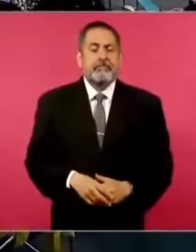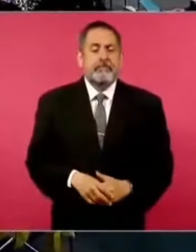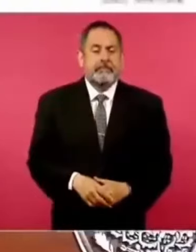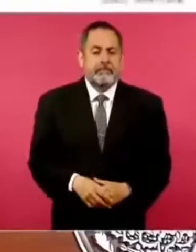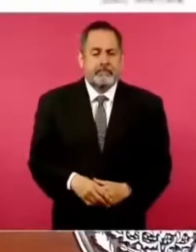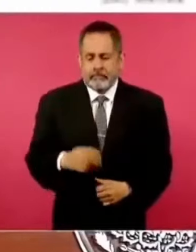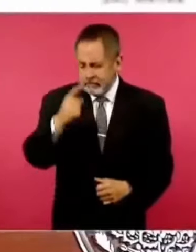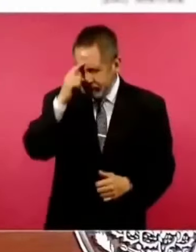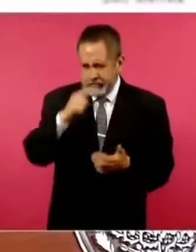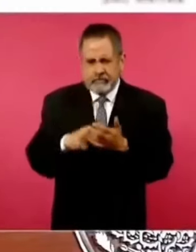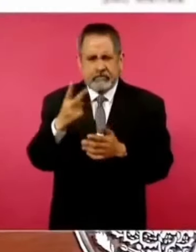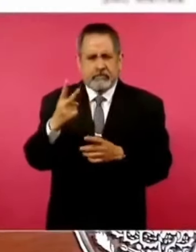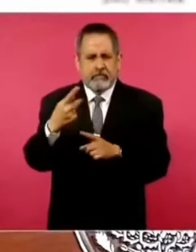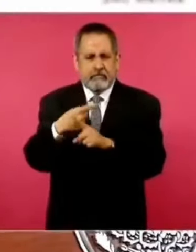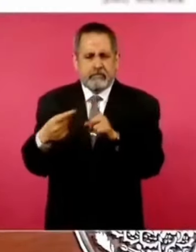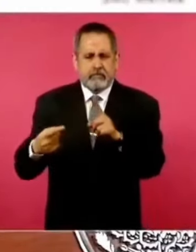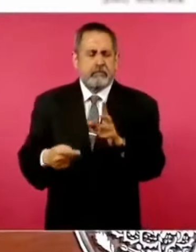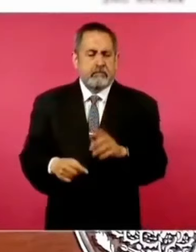2:30.